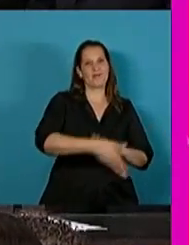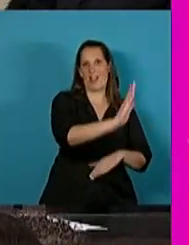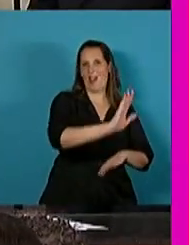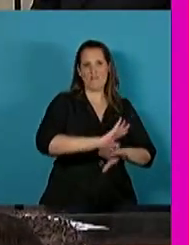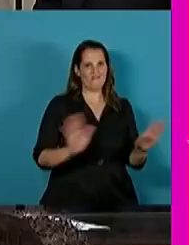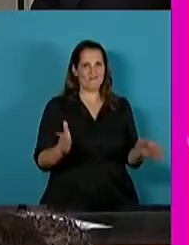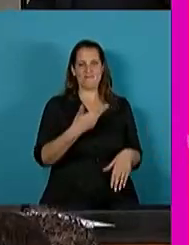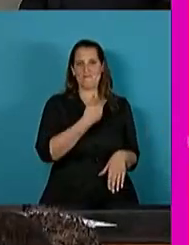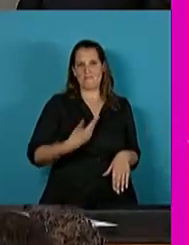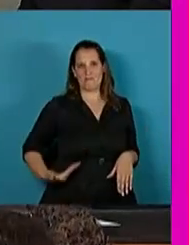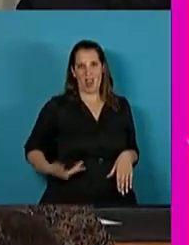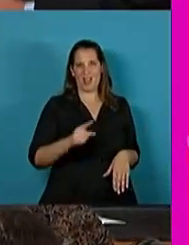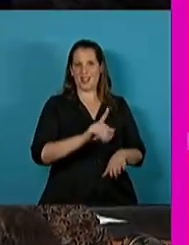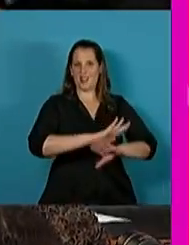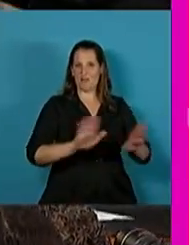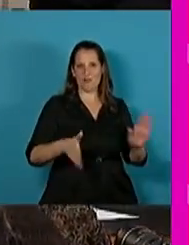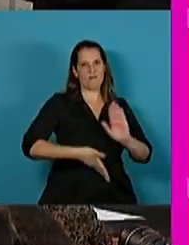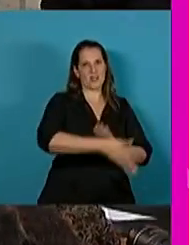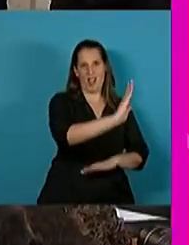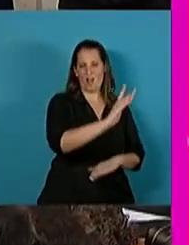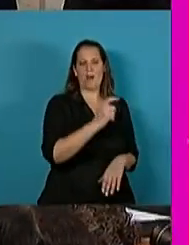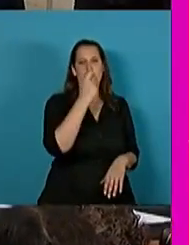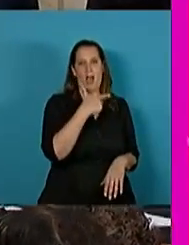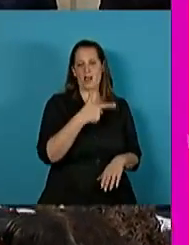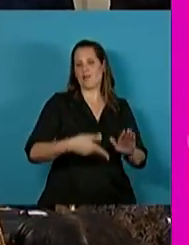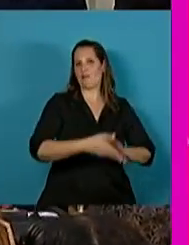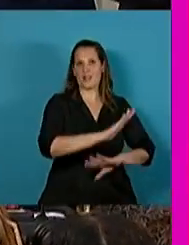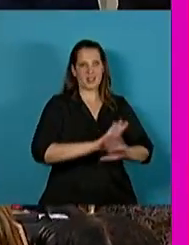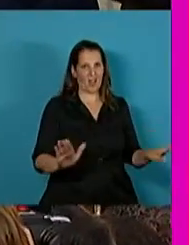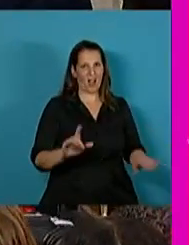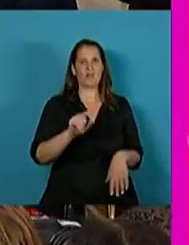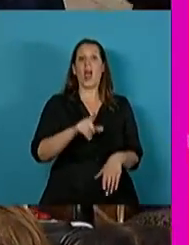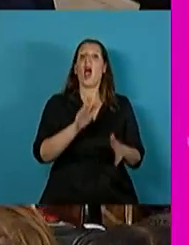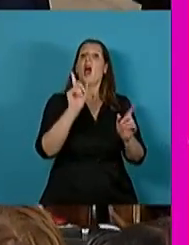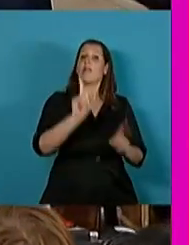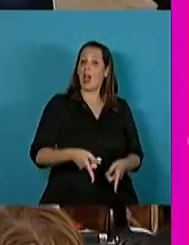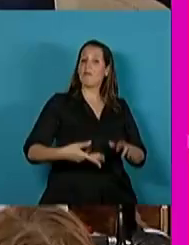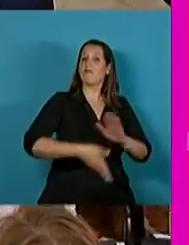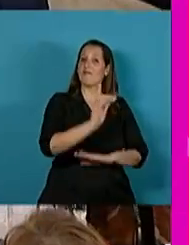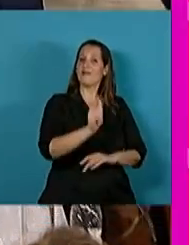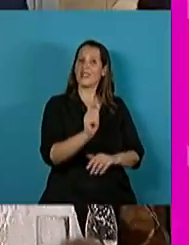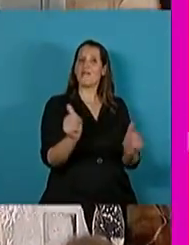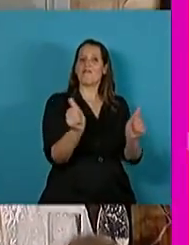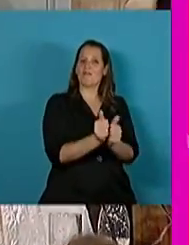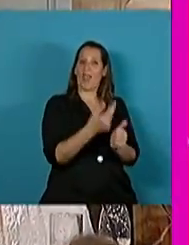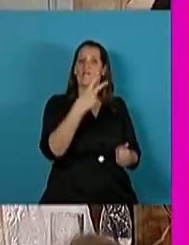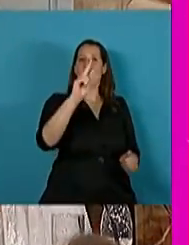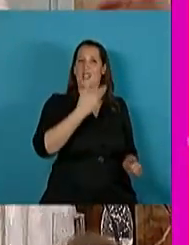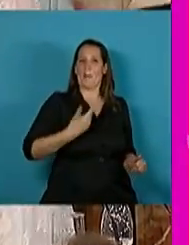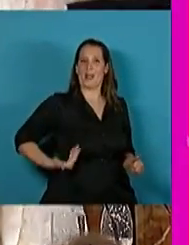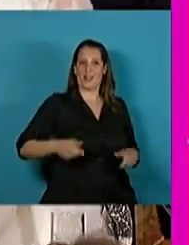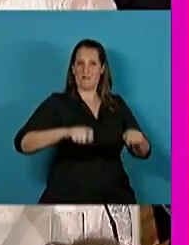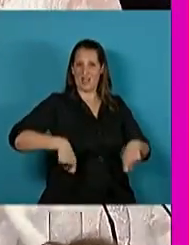automóvil desde su domicilio, algo que ya se había anunciado, se había trascendido. Normal, No es muy normal porque, bueno... Porque lo tienen que buscar la escolta de la casa,